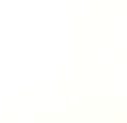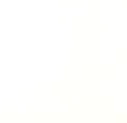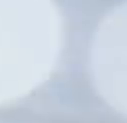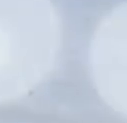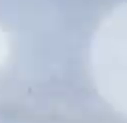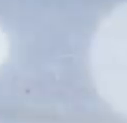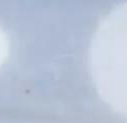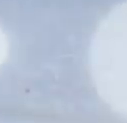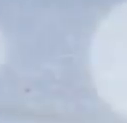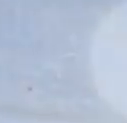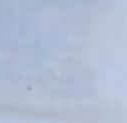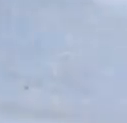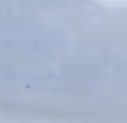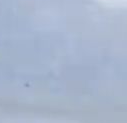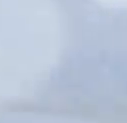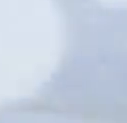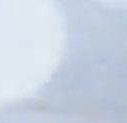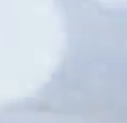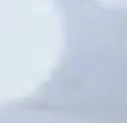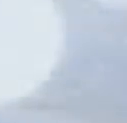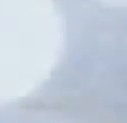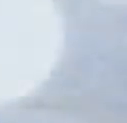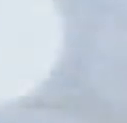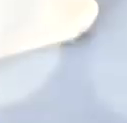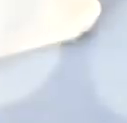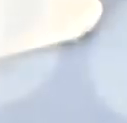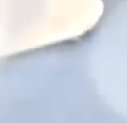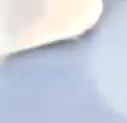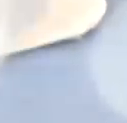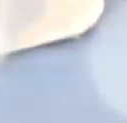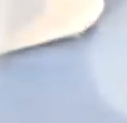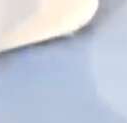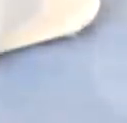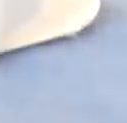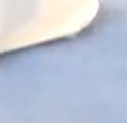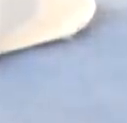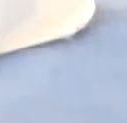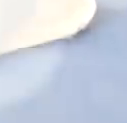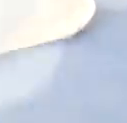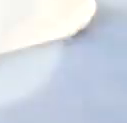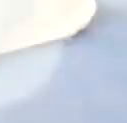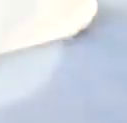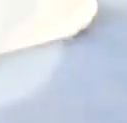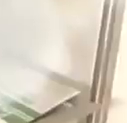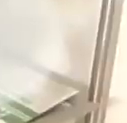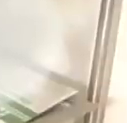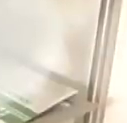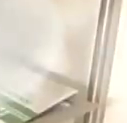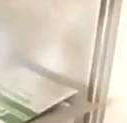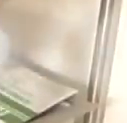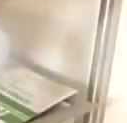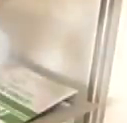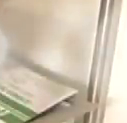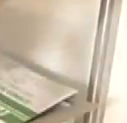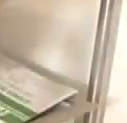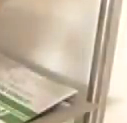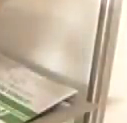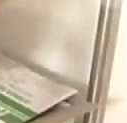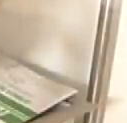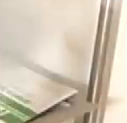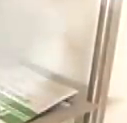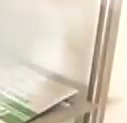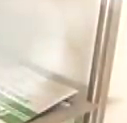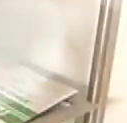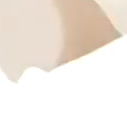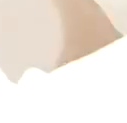impoluto proceso de vacunación pero hay que tener conciencia de que aquí no acaba todo la